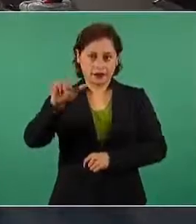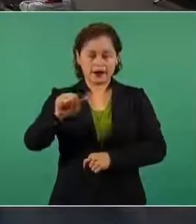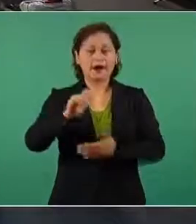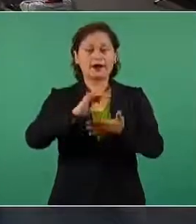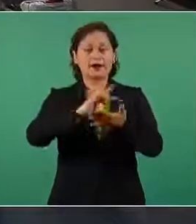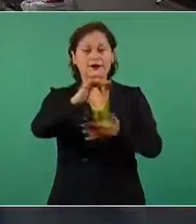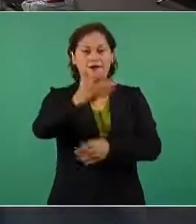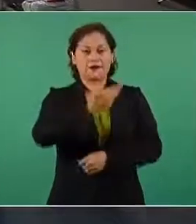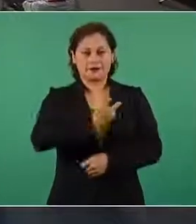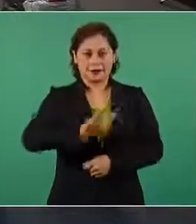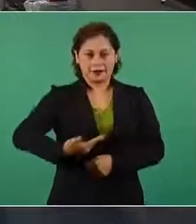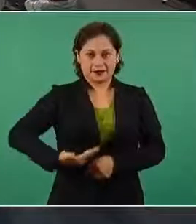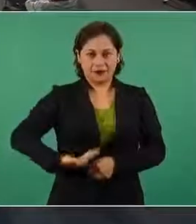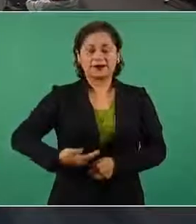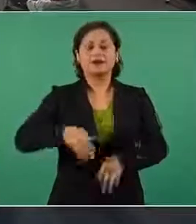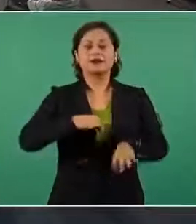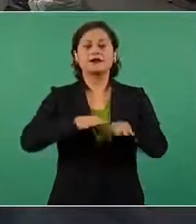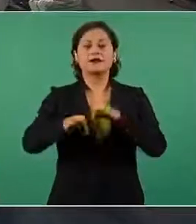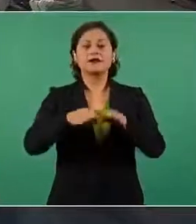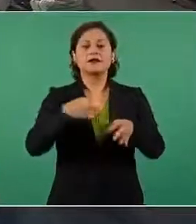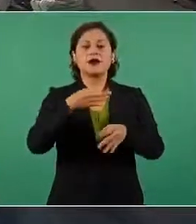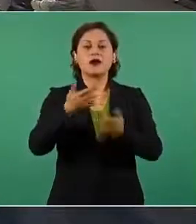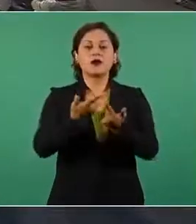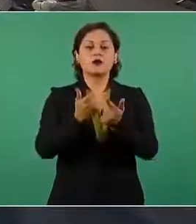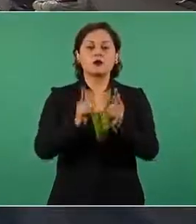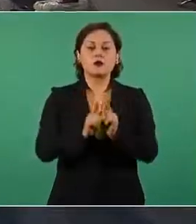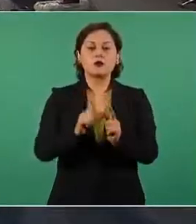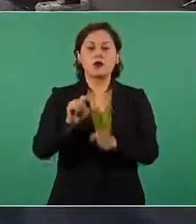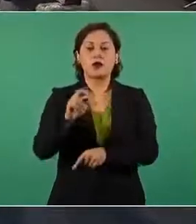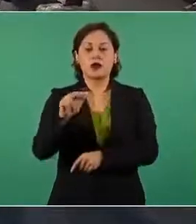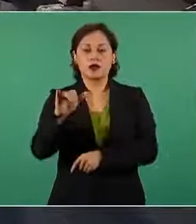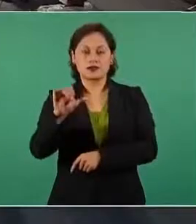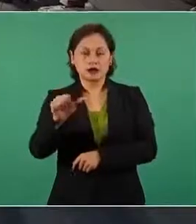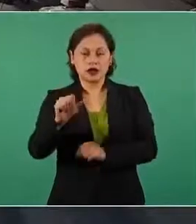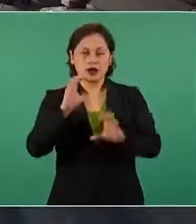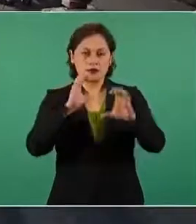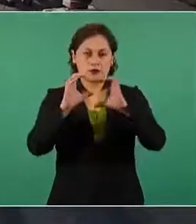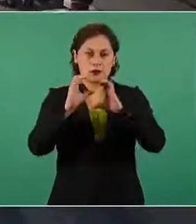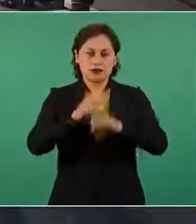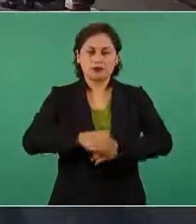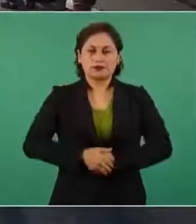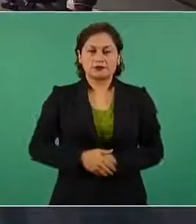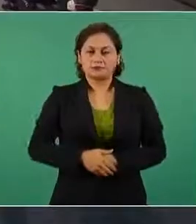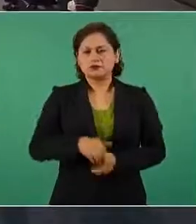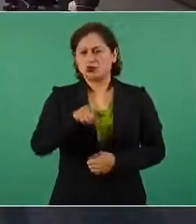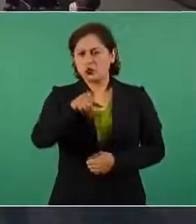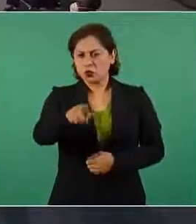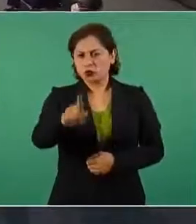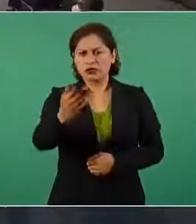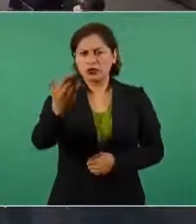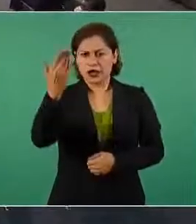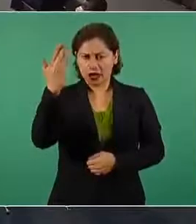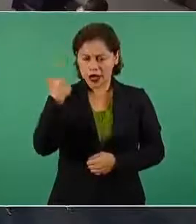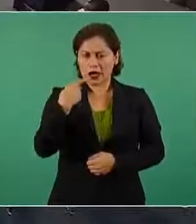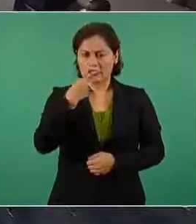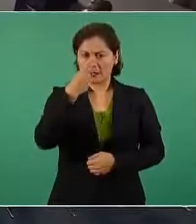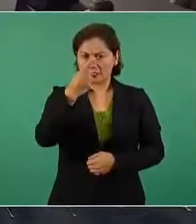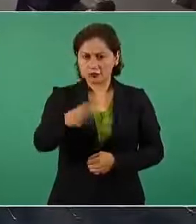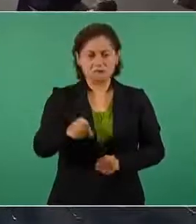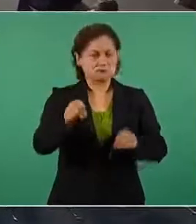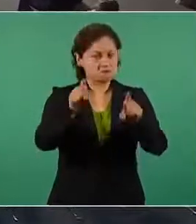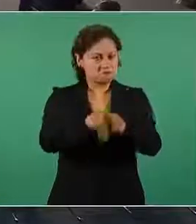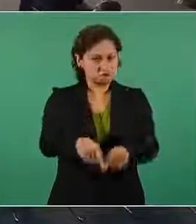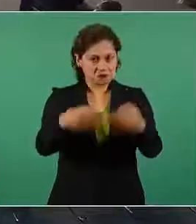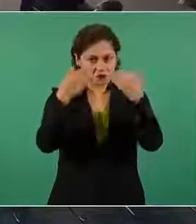Gracias, presidente. Sandra Aguilera, de Grupo Larsa Comunicaciones. Presidente, usted ha señalado e incluso puesto en evidencia en